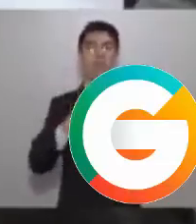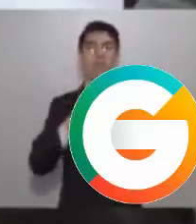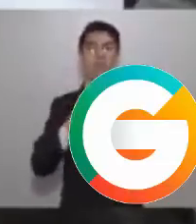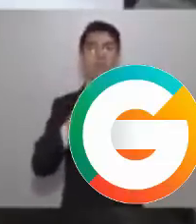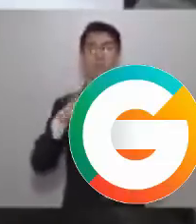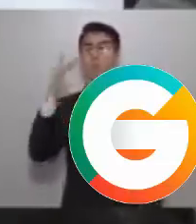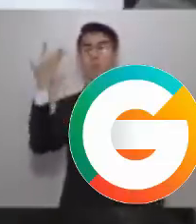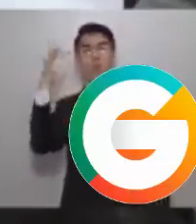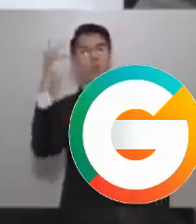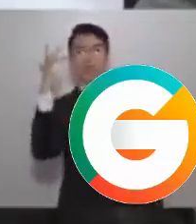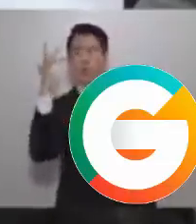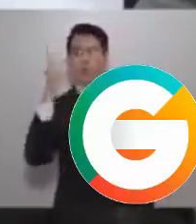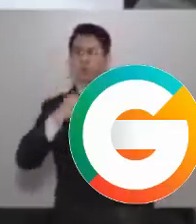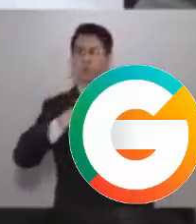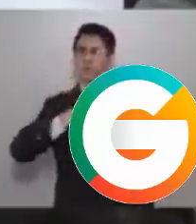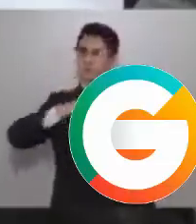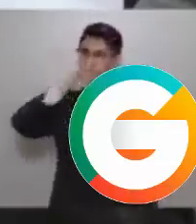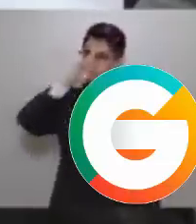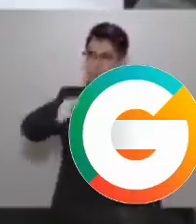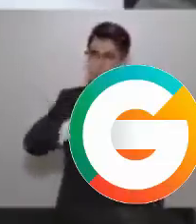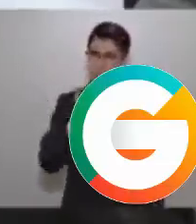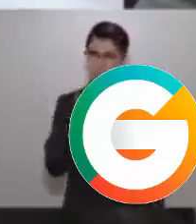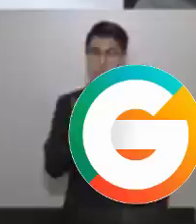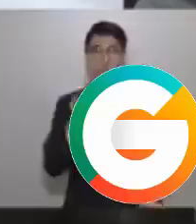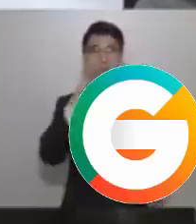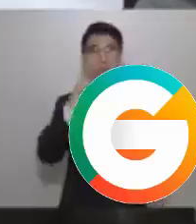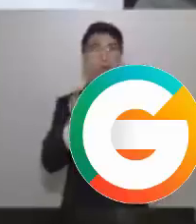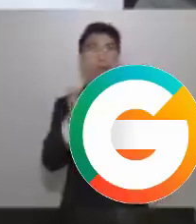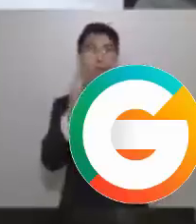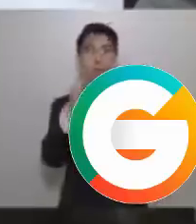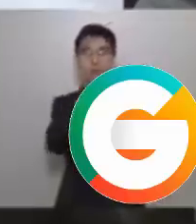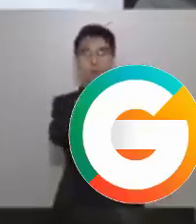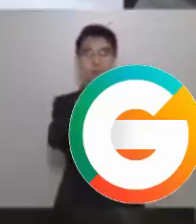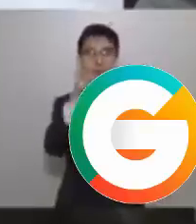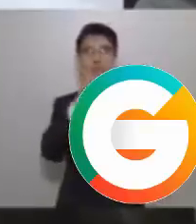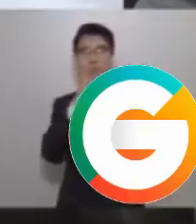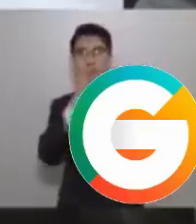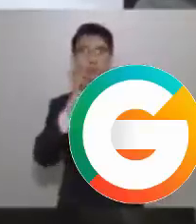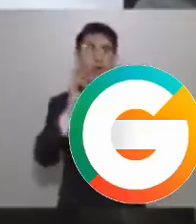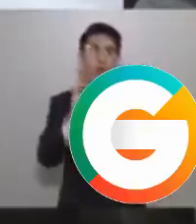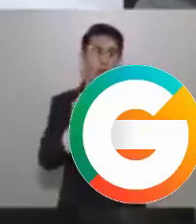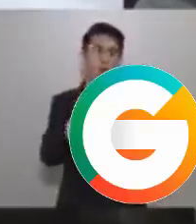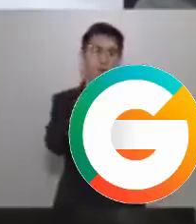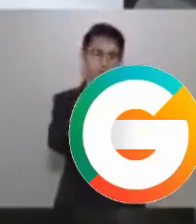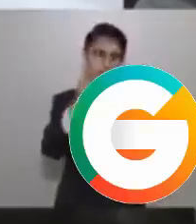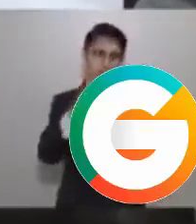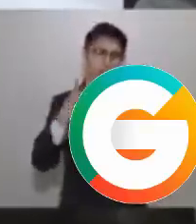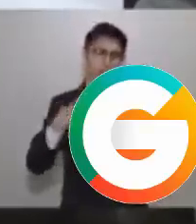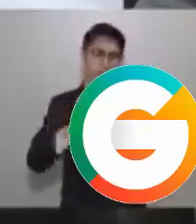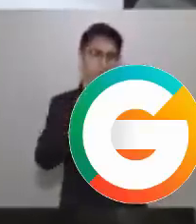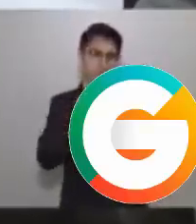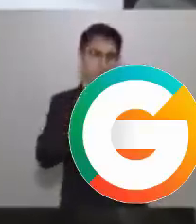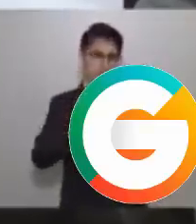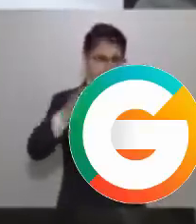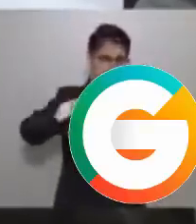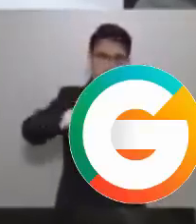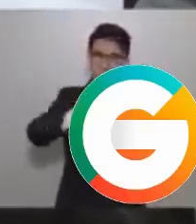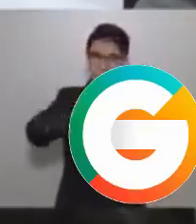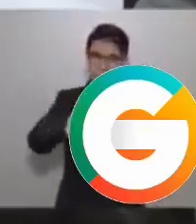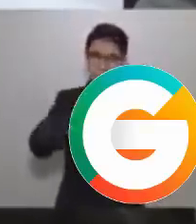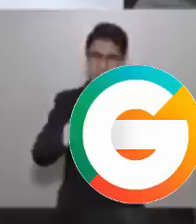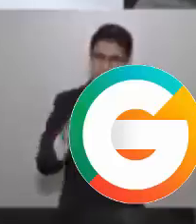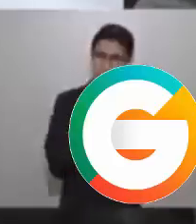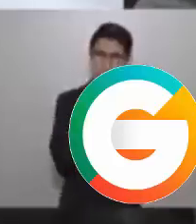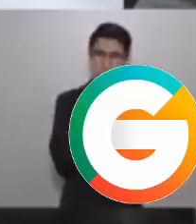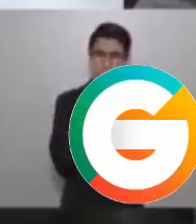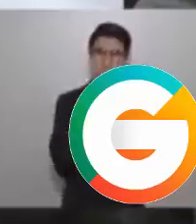abuso de sustancias ilícitas permanezca en esa institución. Ya se ha iniciado el proceso de remoción correspondiente, porque no solamente